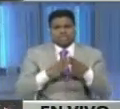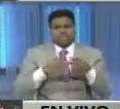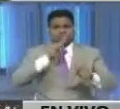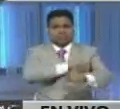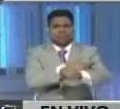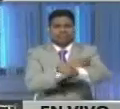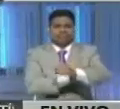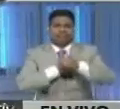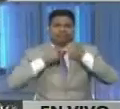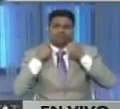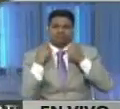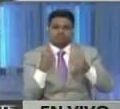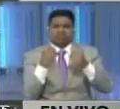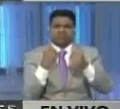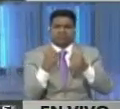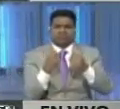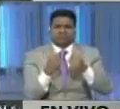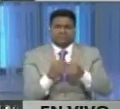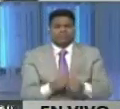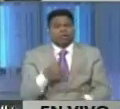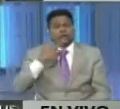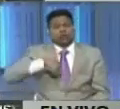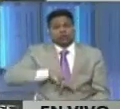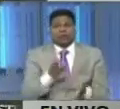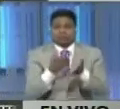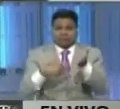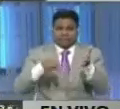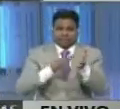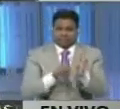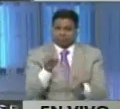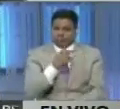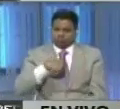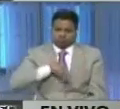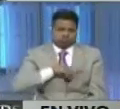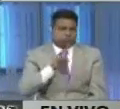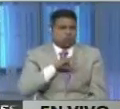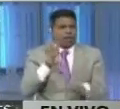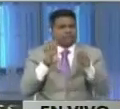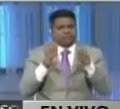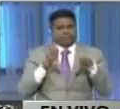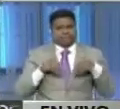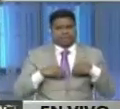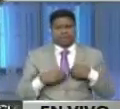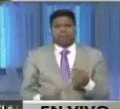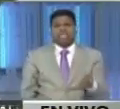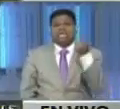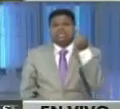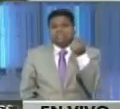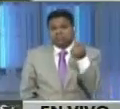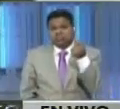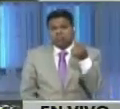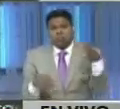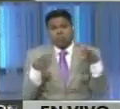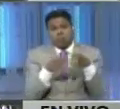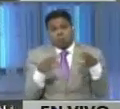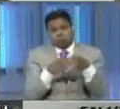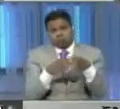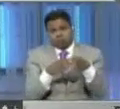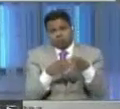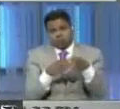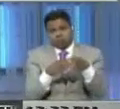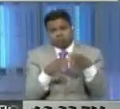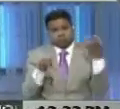bolivariana y desde aquí repetimos no vamos a aceptar que ningún grupo generador de violencia venga